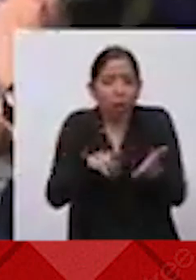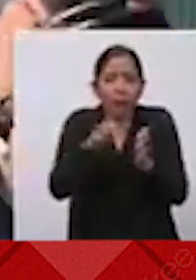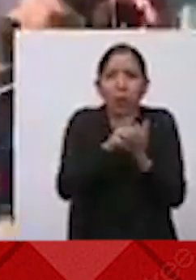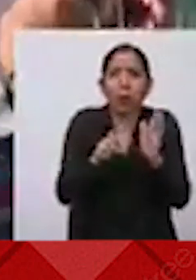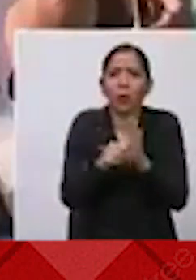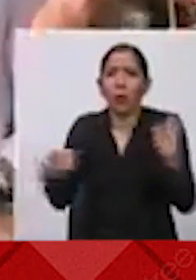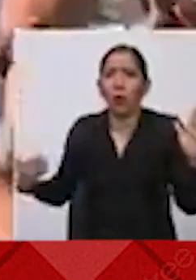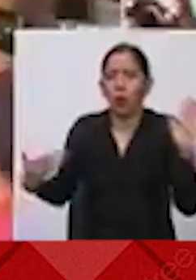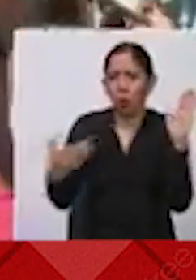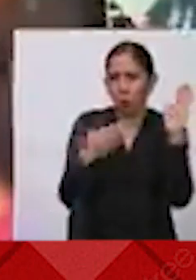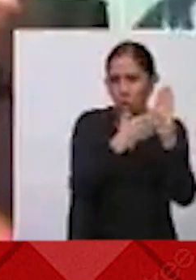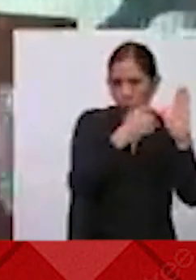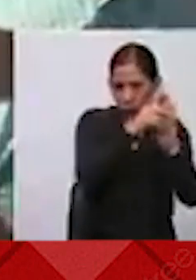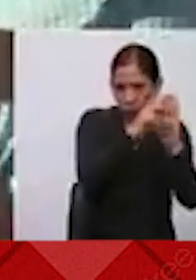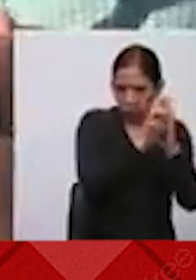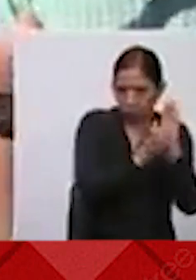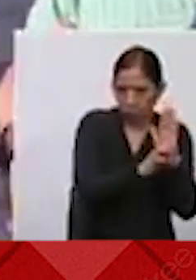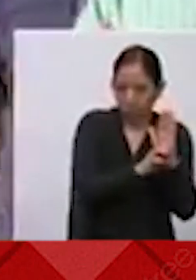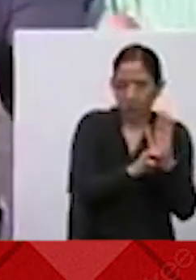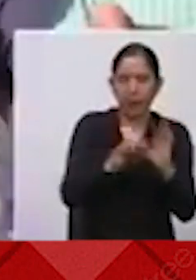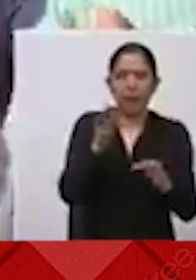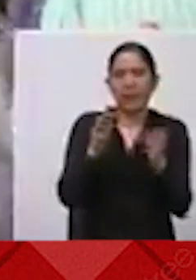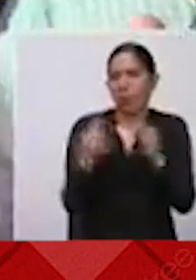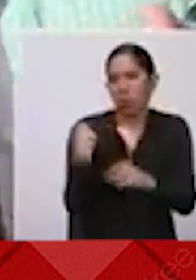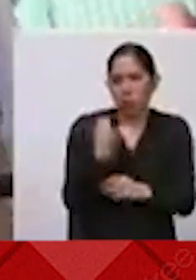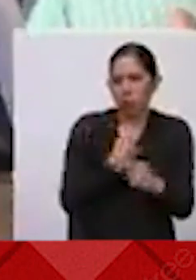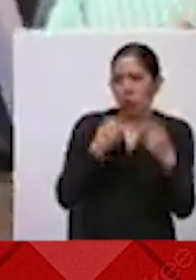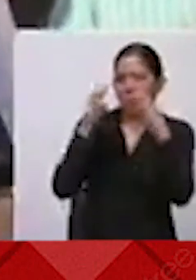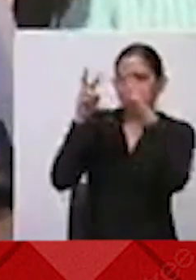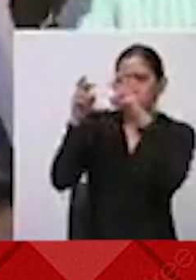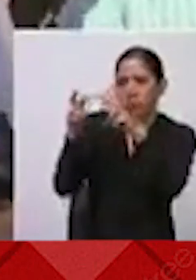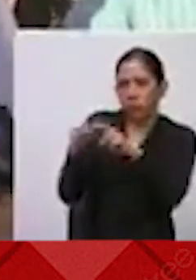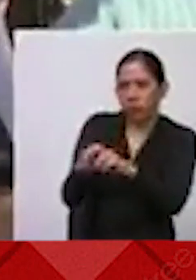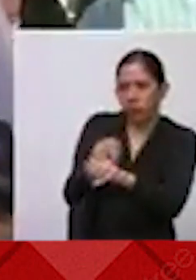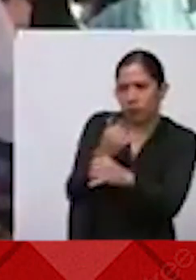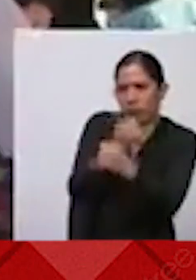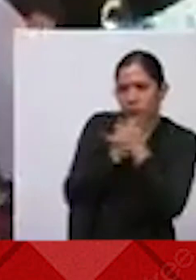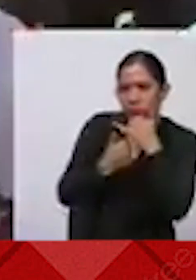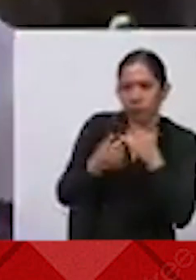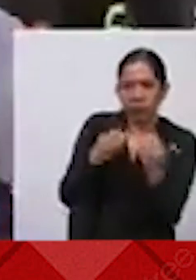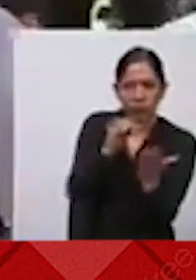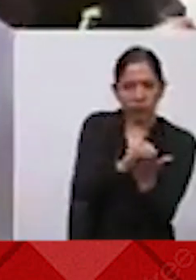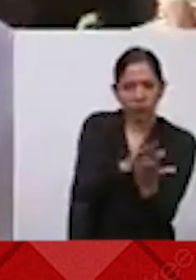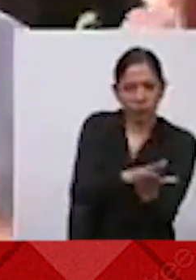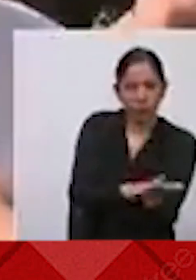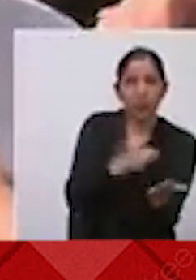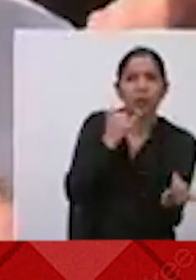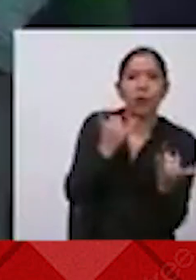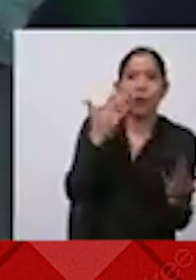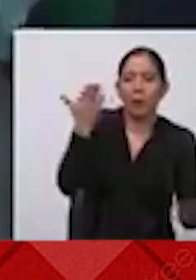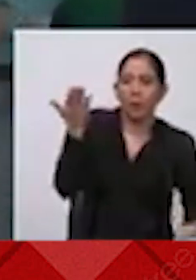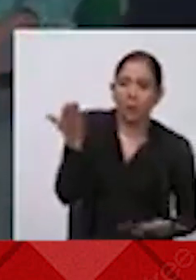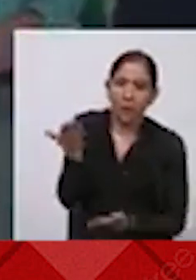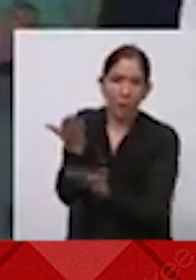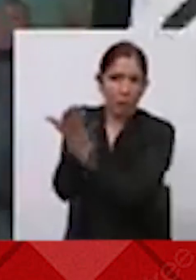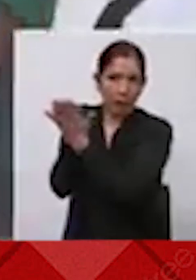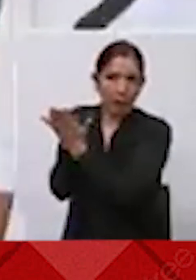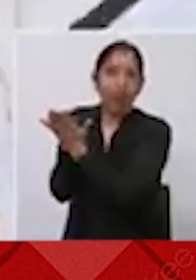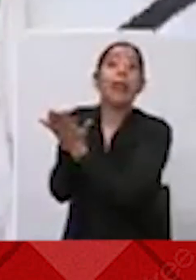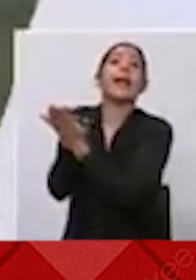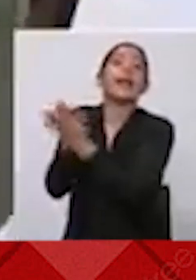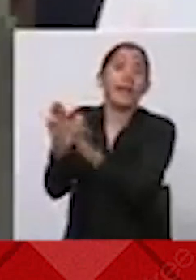pueden ir a sumar, de encontrarse mayores indicios por la probable comisión de otros delitos también, se podrían ir a sumar a los delitos